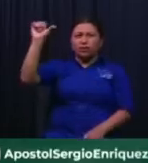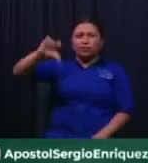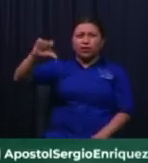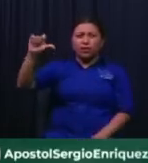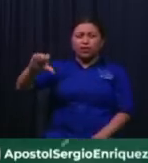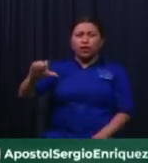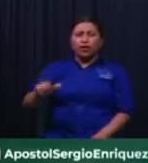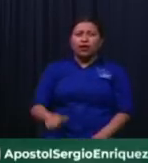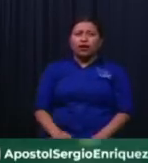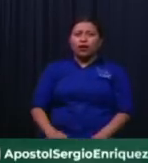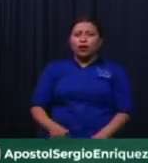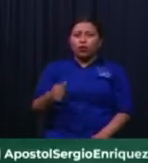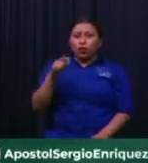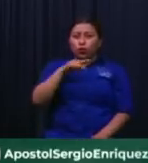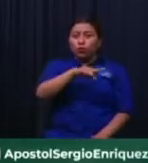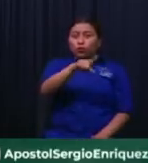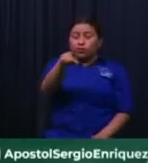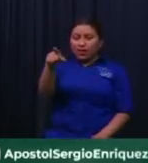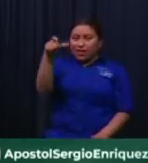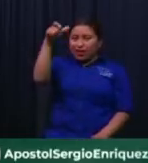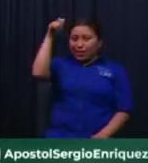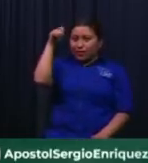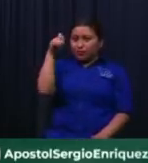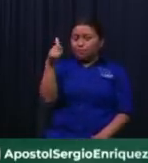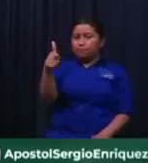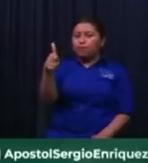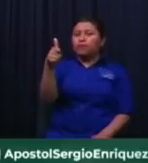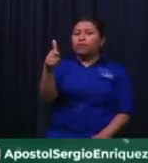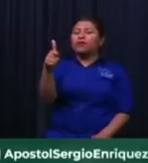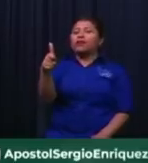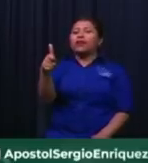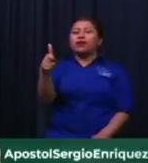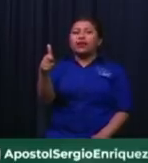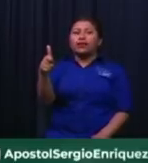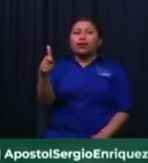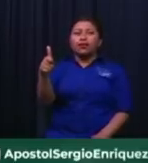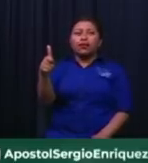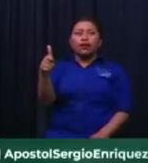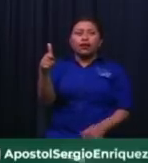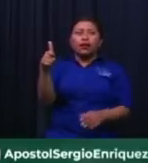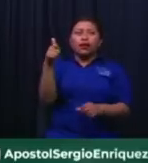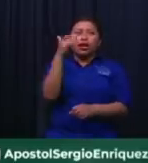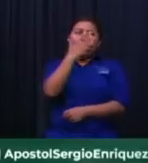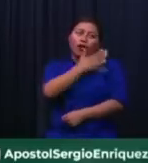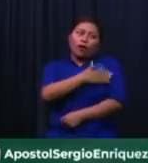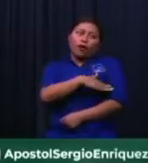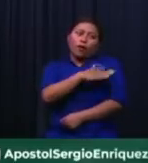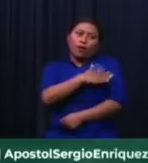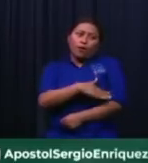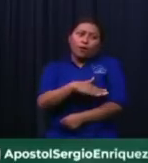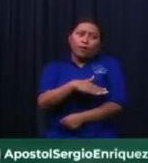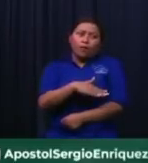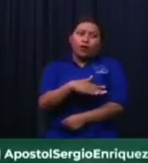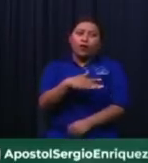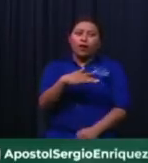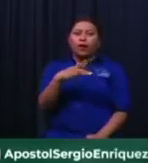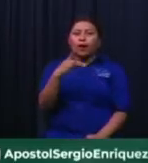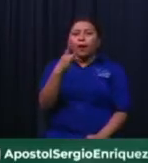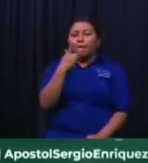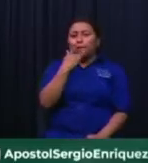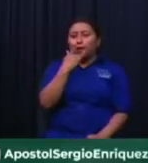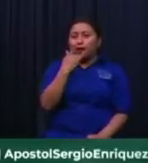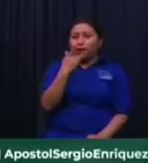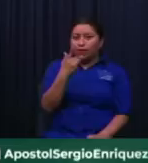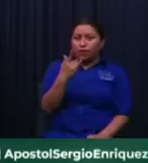bien, sean bondadosos y compasivos unos con otros. Y